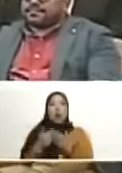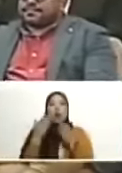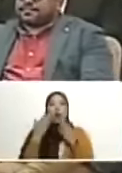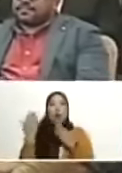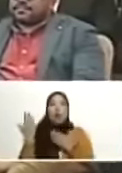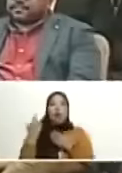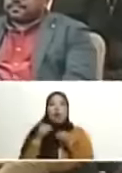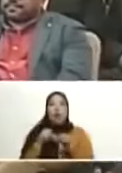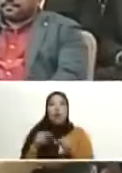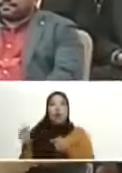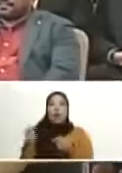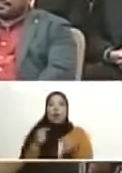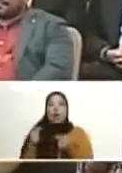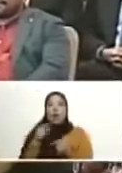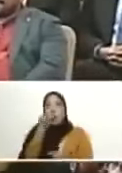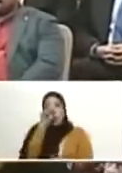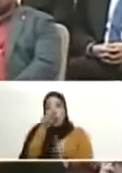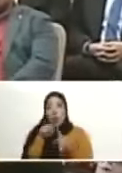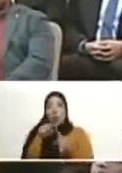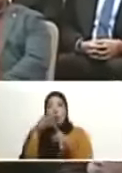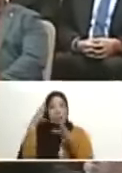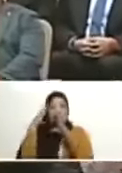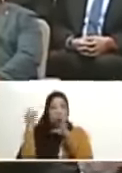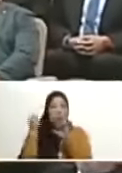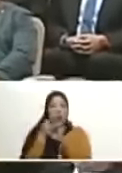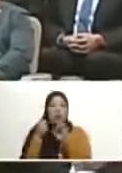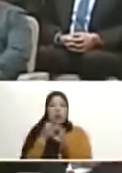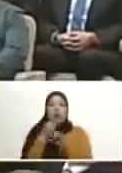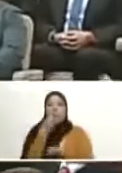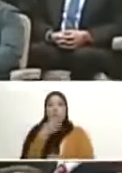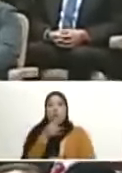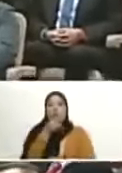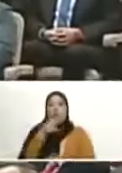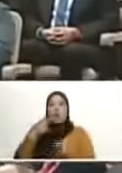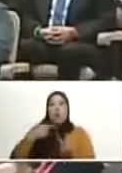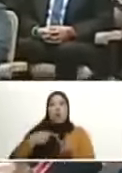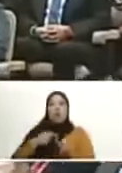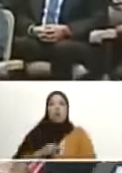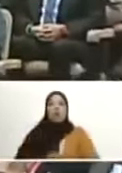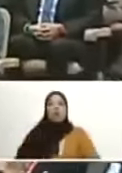cuando no era mediación desde el punto de vista diplomático, un buen oficiante.